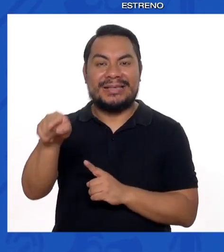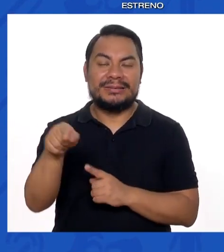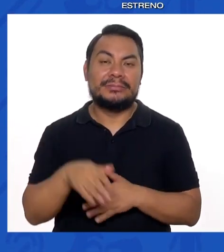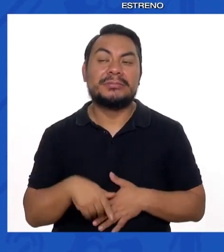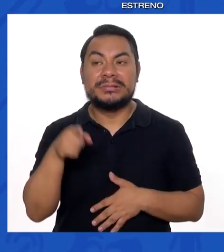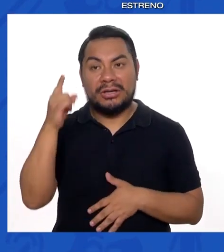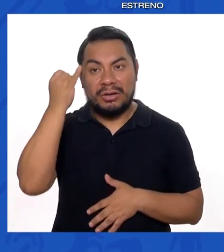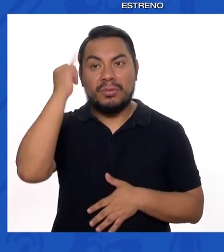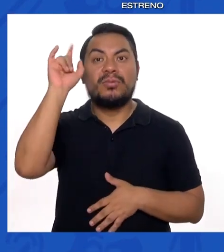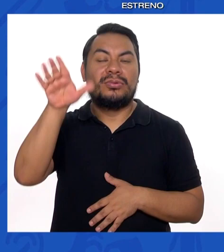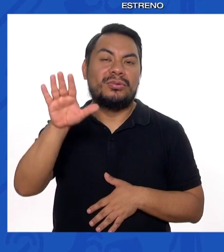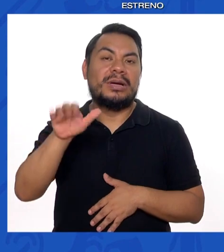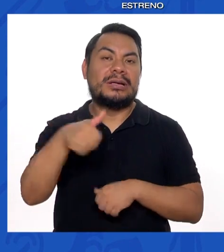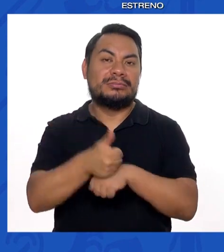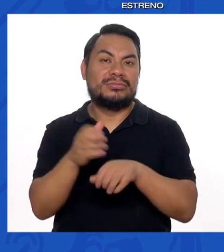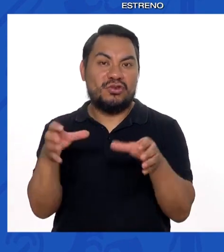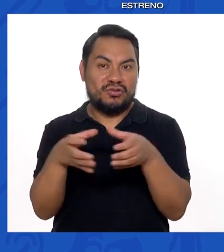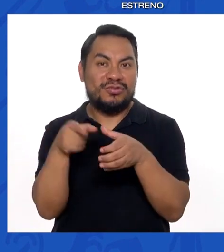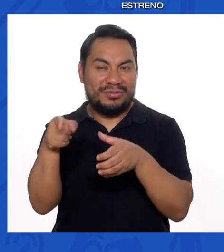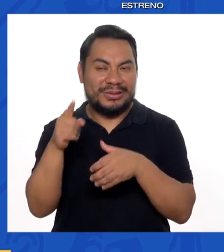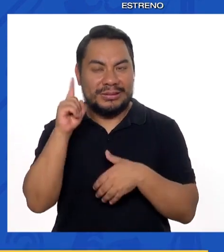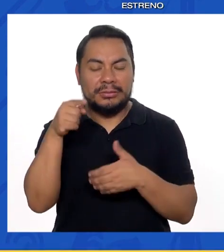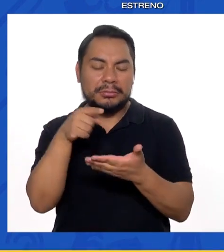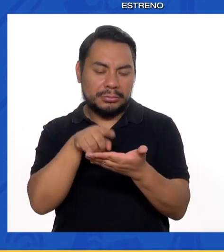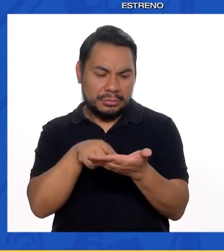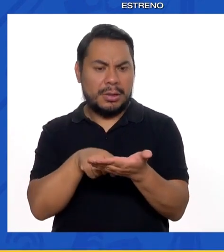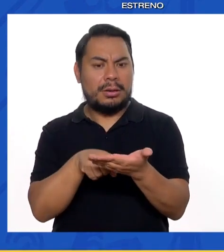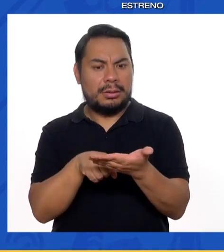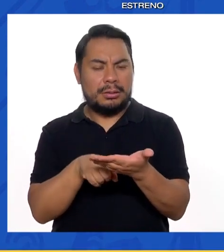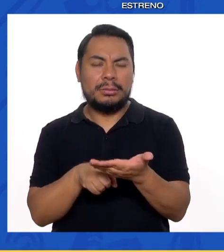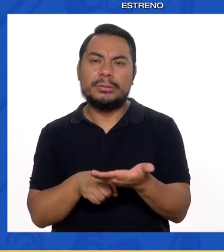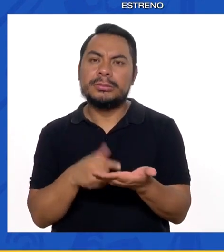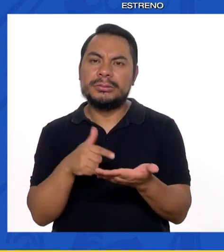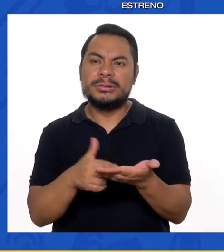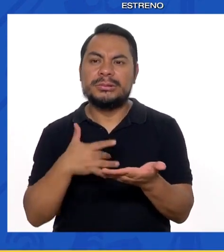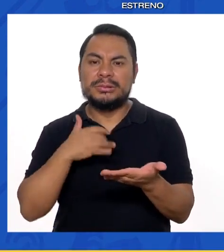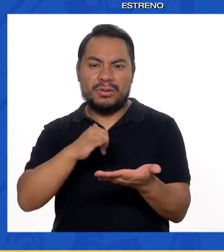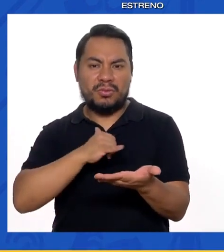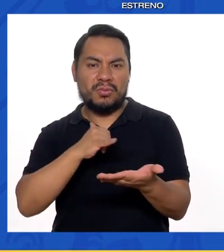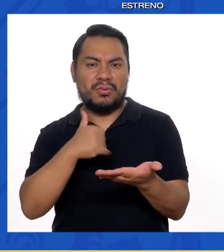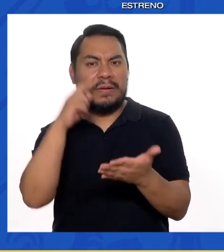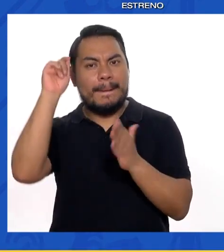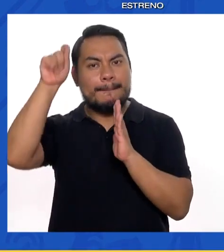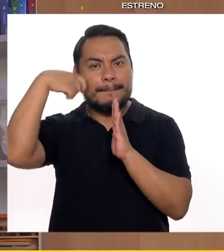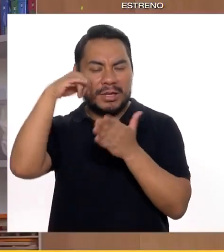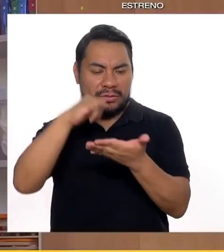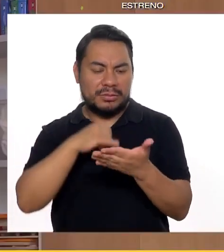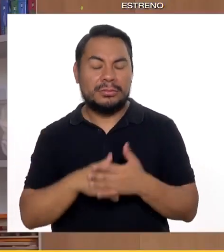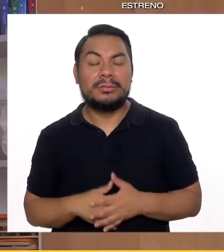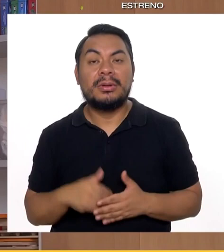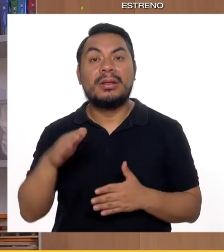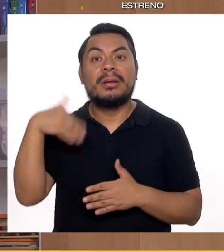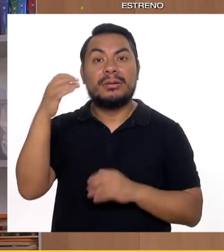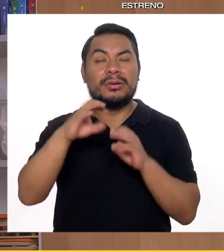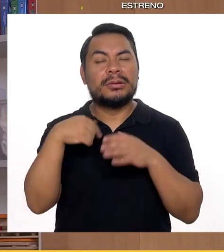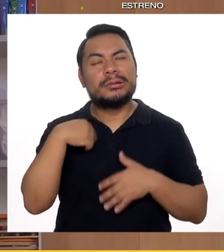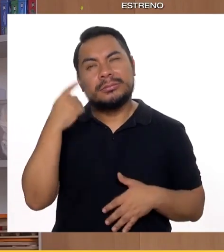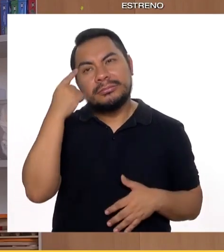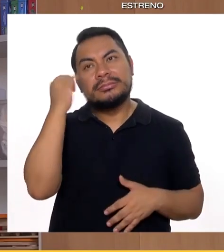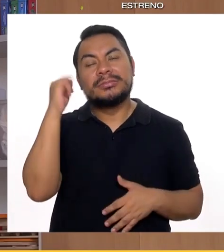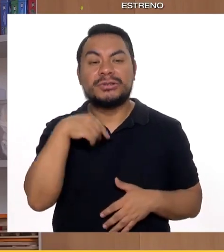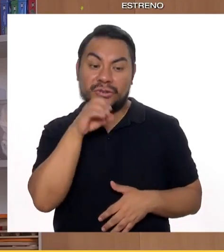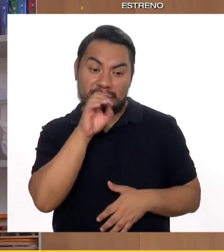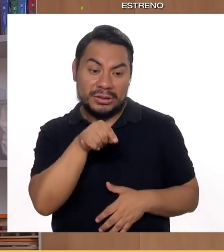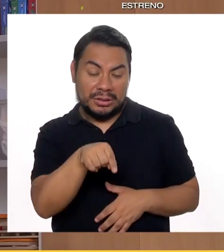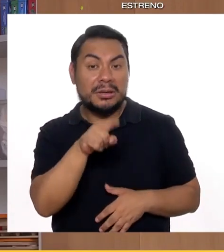que también es fundadora de este grupo. Y me sentí muy identificada con su video. Hasta que un día se me